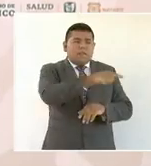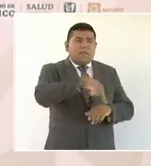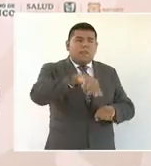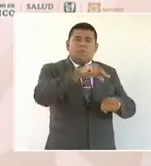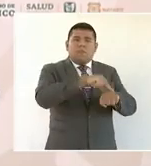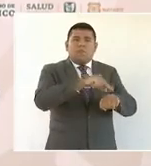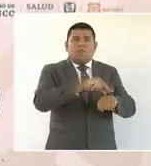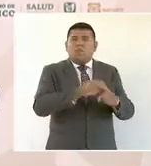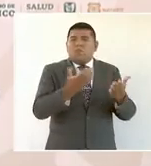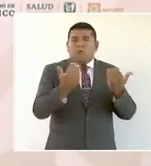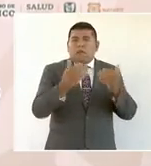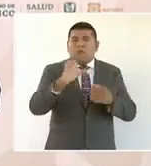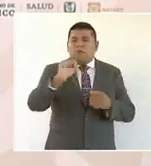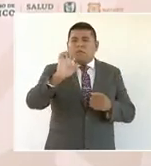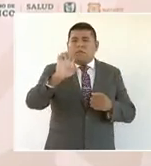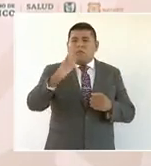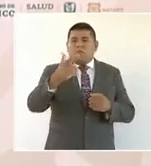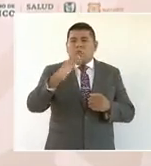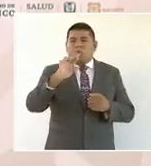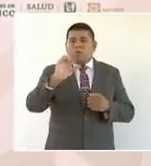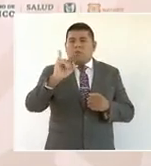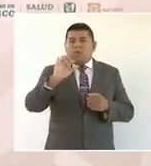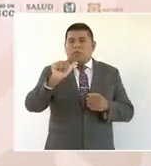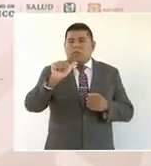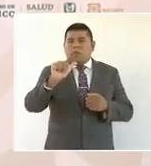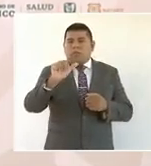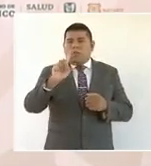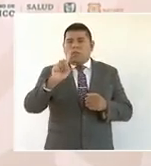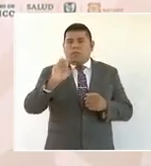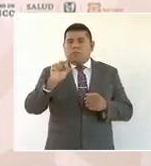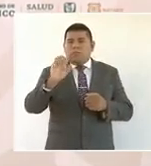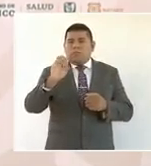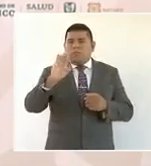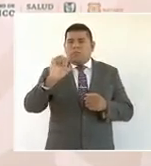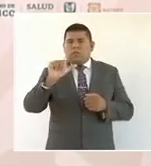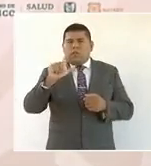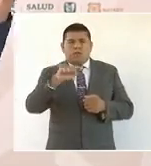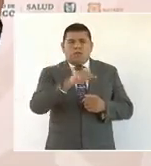seguridad social. Entonces, ¿qué es lo que queremos?